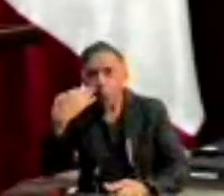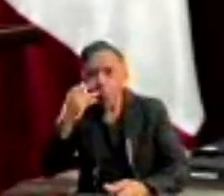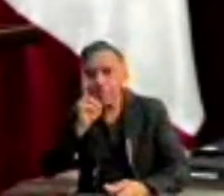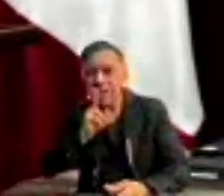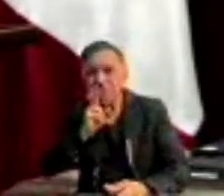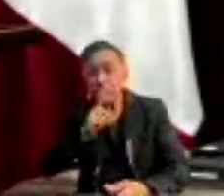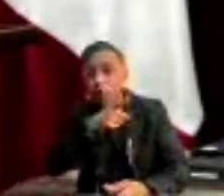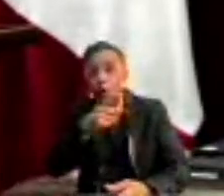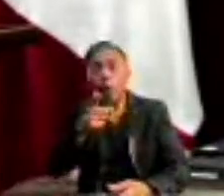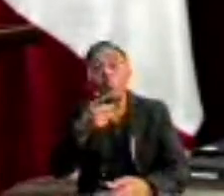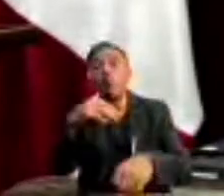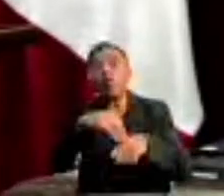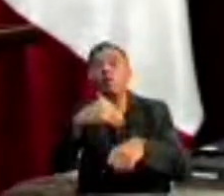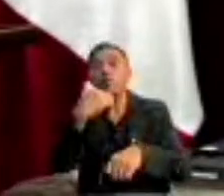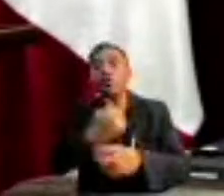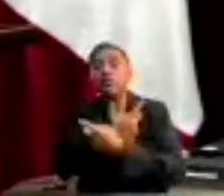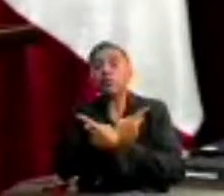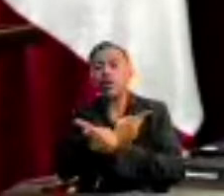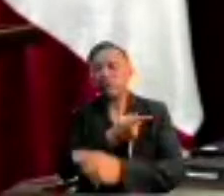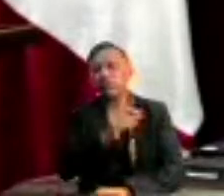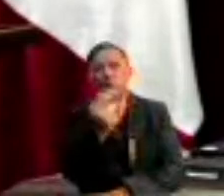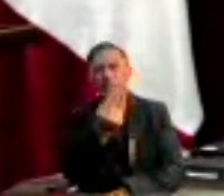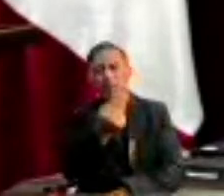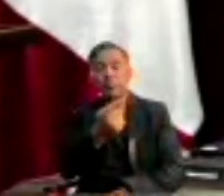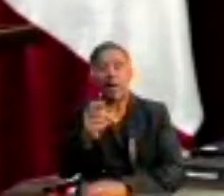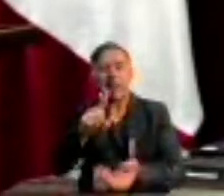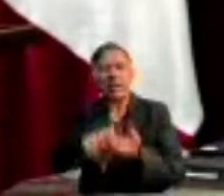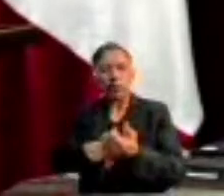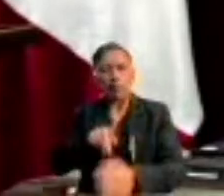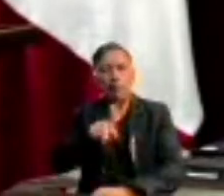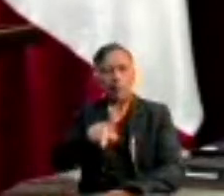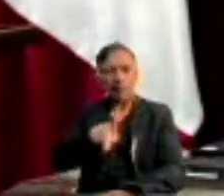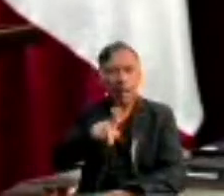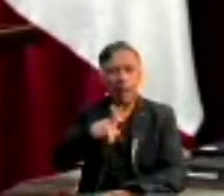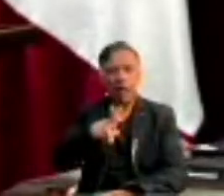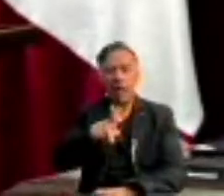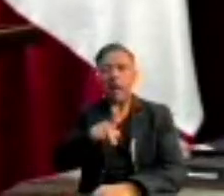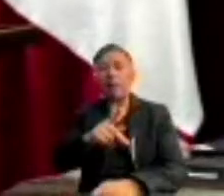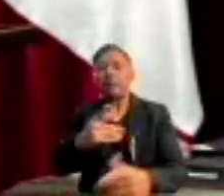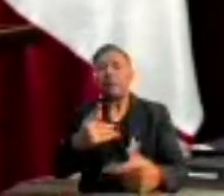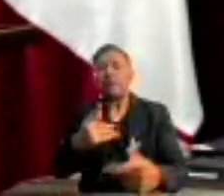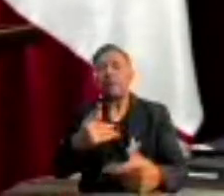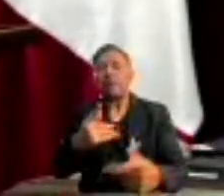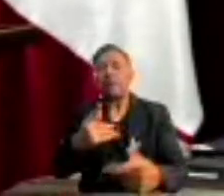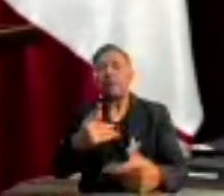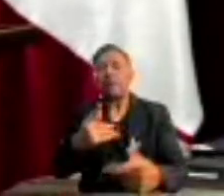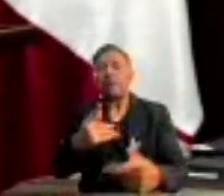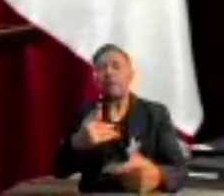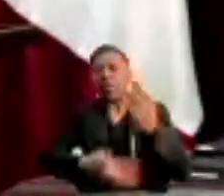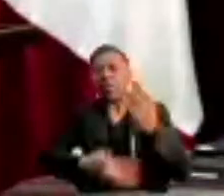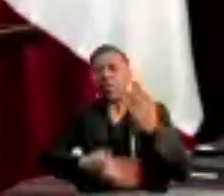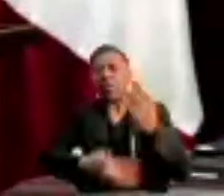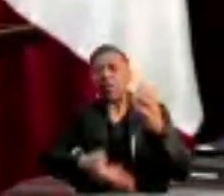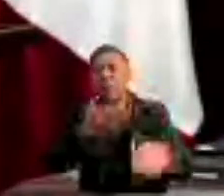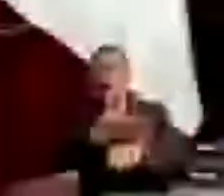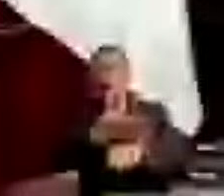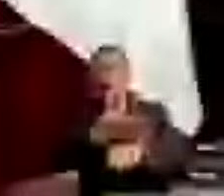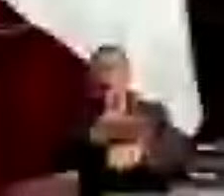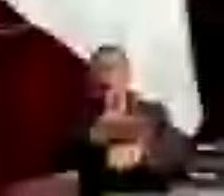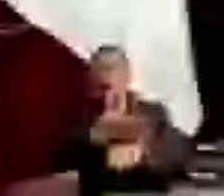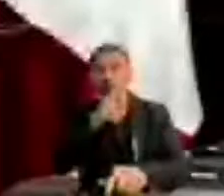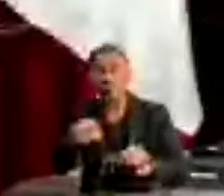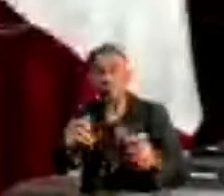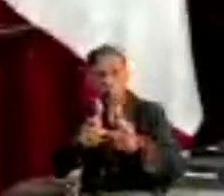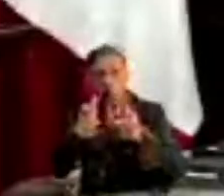La simulación, impunidad, así como el peso y acuerdo de los grupos de poder para el crimen